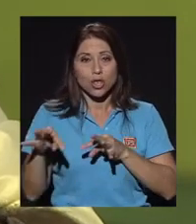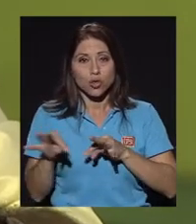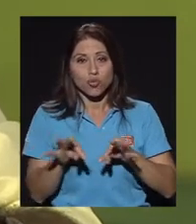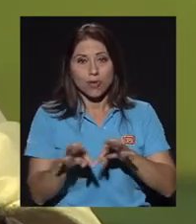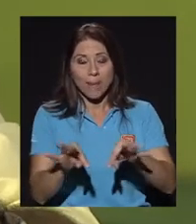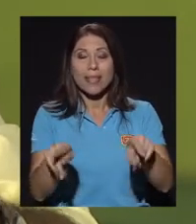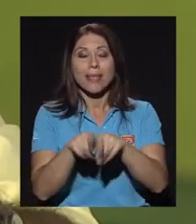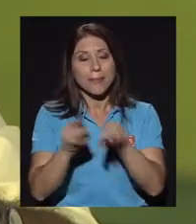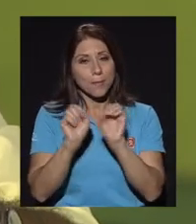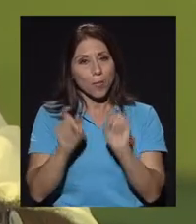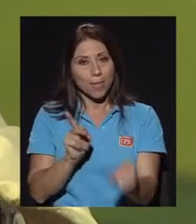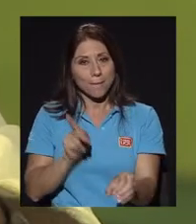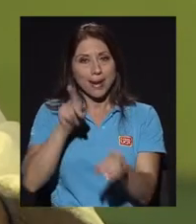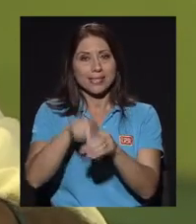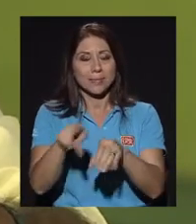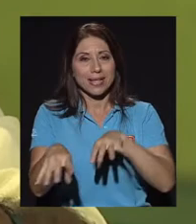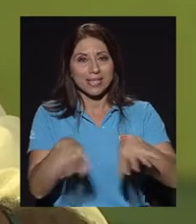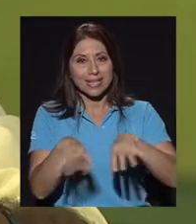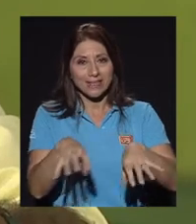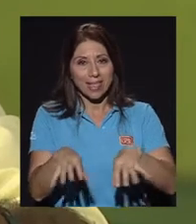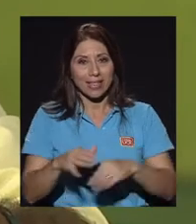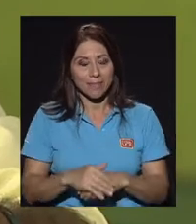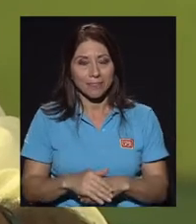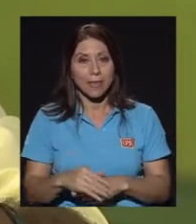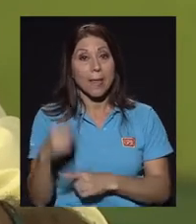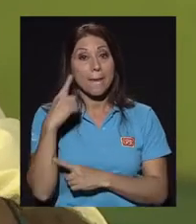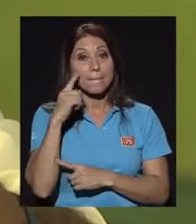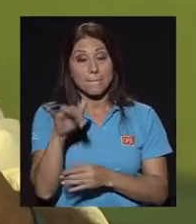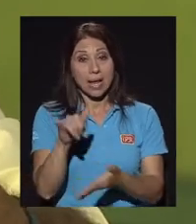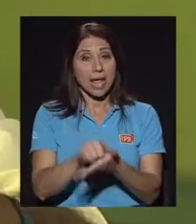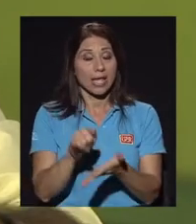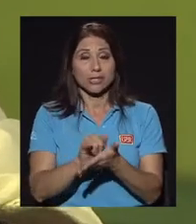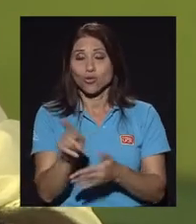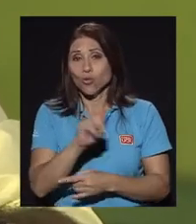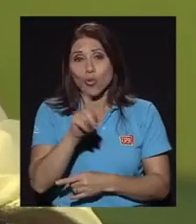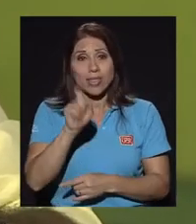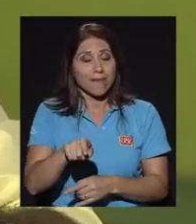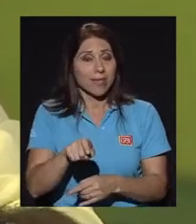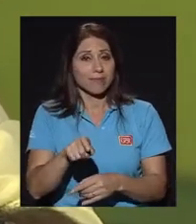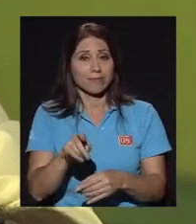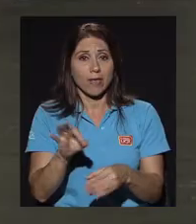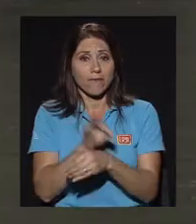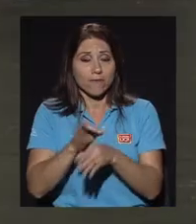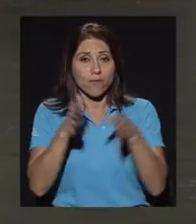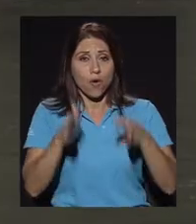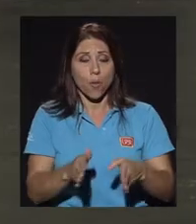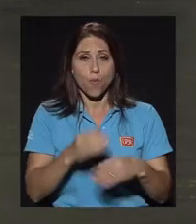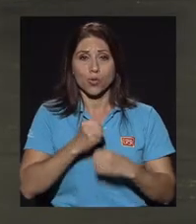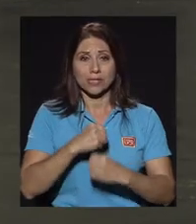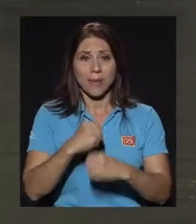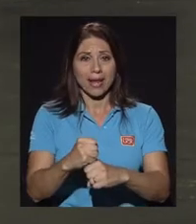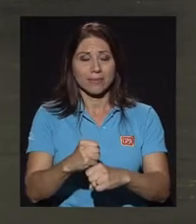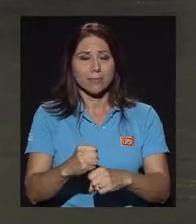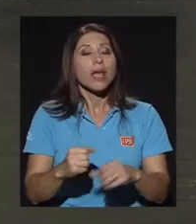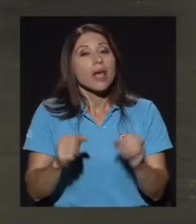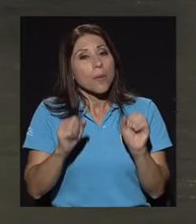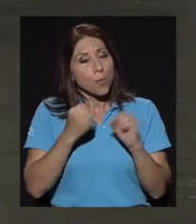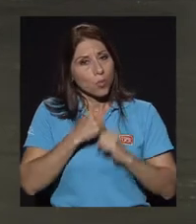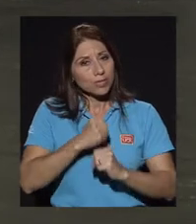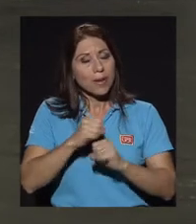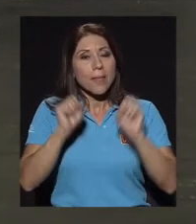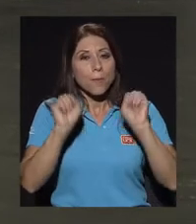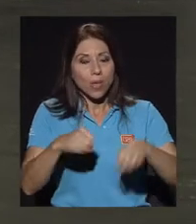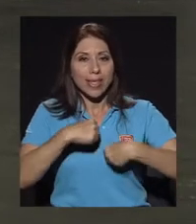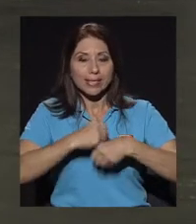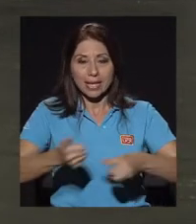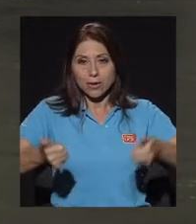esta actividad. Entonces, y para manejarlo no tiene que ser con personal municipal, sino con convenios que la municipalidad